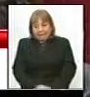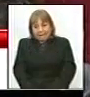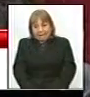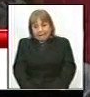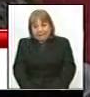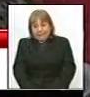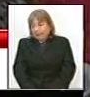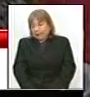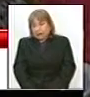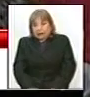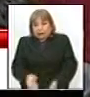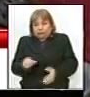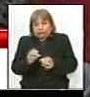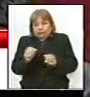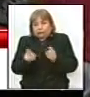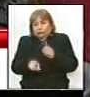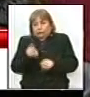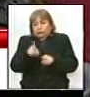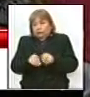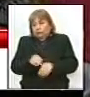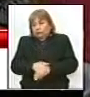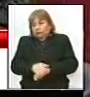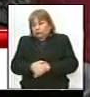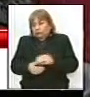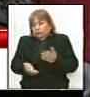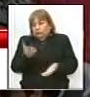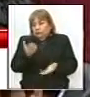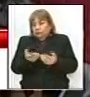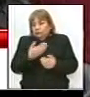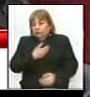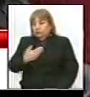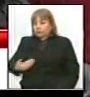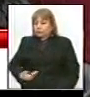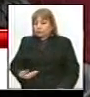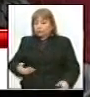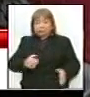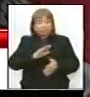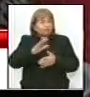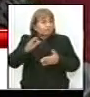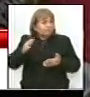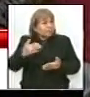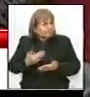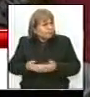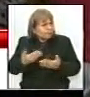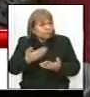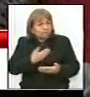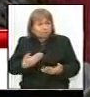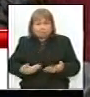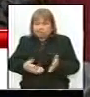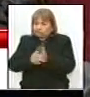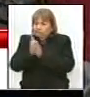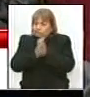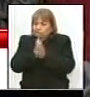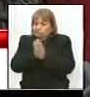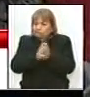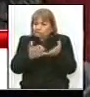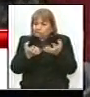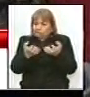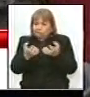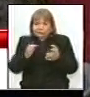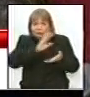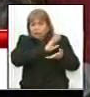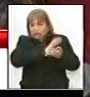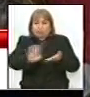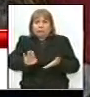así como para algunos y especialmente para el gobierno tiene todo el gobierno está activamente queriendo echarse al